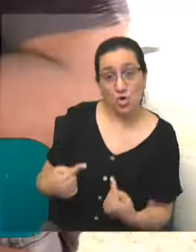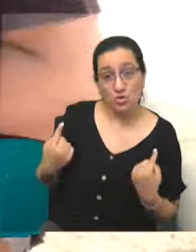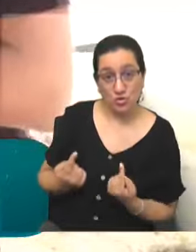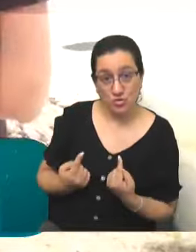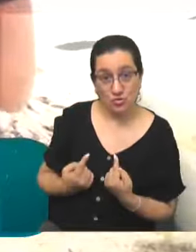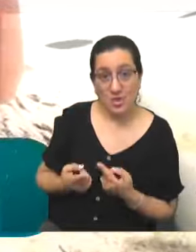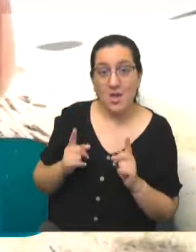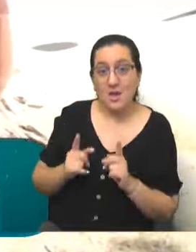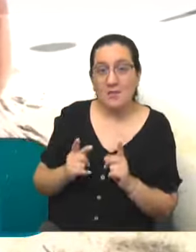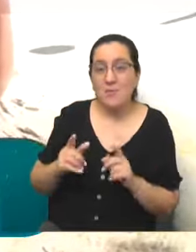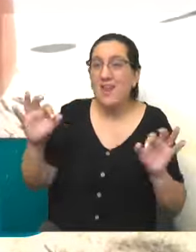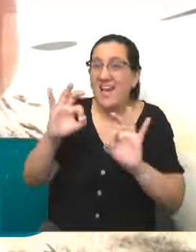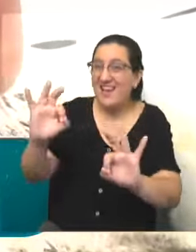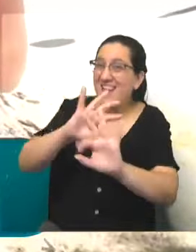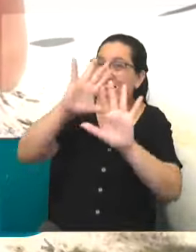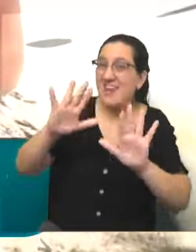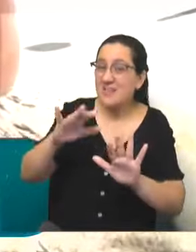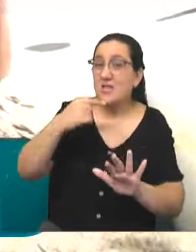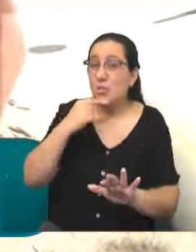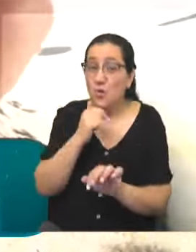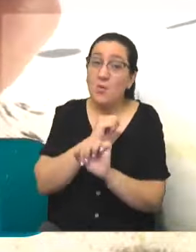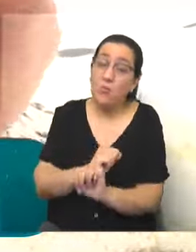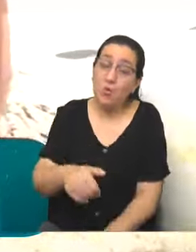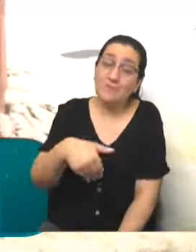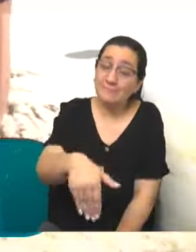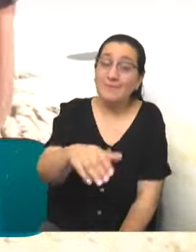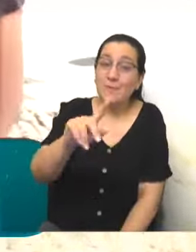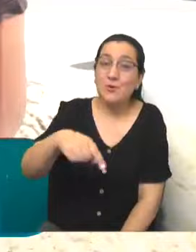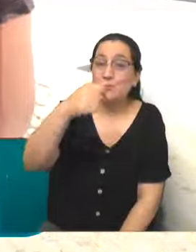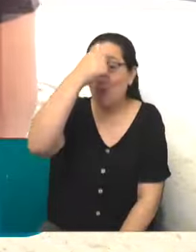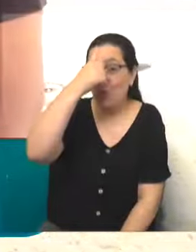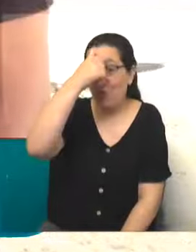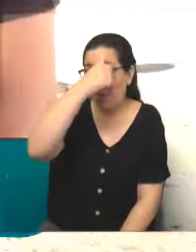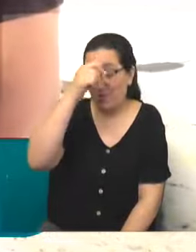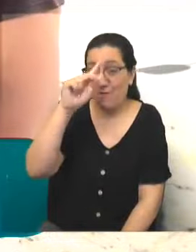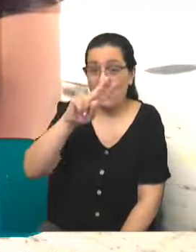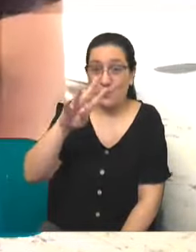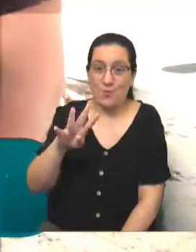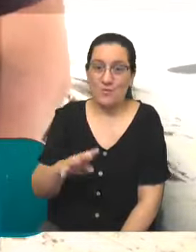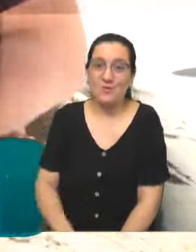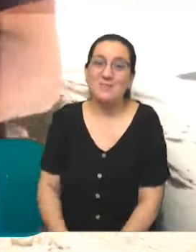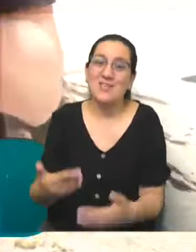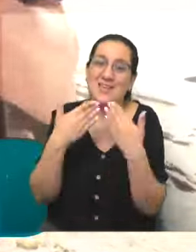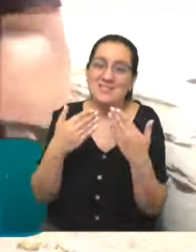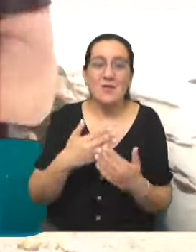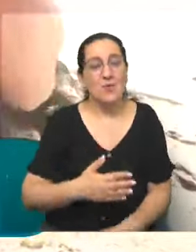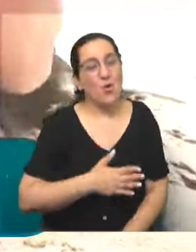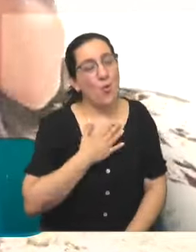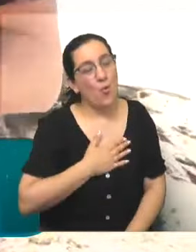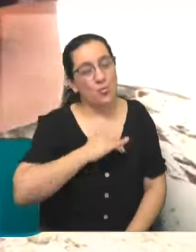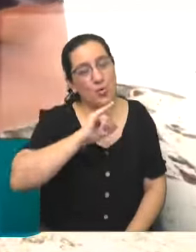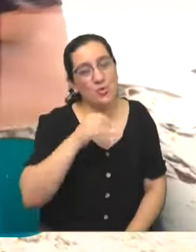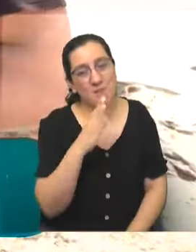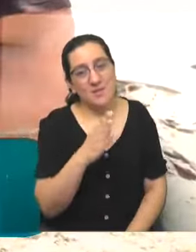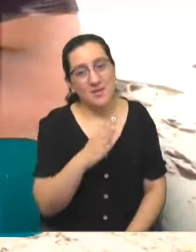supuesto por echar claridad sobre esto que puede llegar a suceder el próximo domingo cuando nos toque votar. Muchas gracias. Bueno, JP, un gustazo y desde la